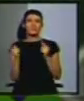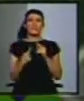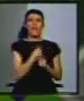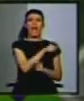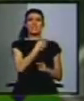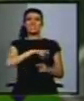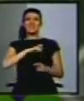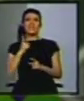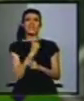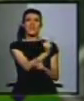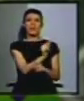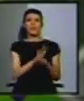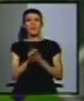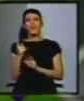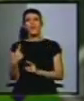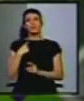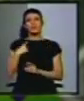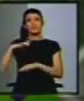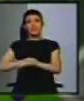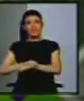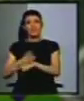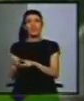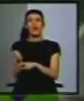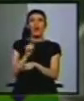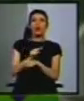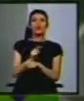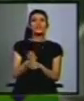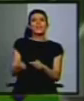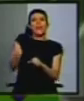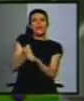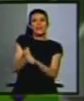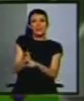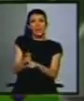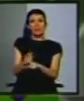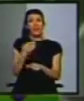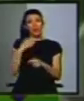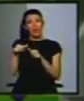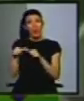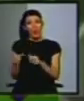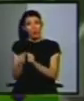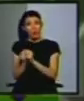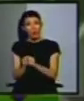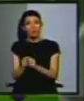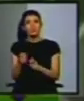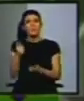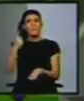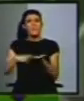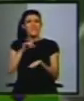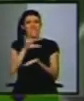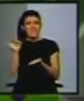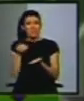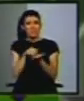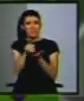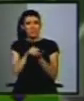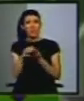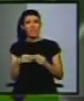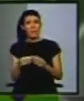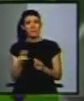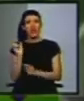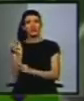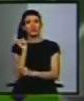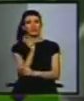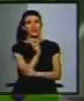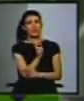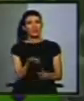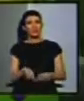lo reemplazaban. En el tiempo en que estuvieron juntos cometieron asaltos por más de 1.500 millones de pesos. El hecho no